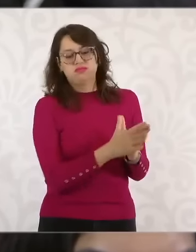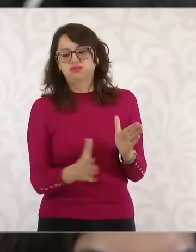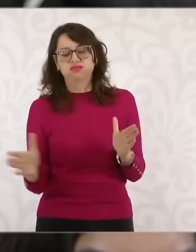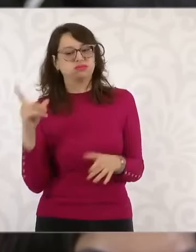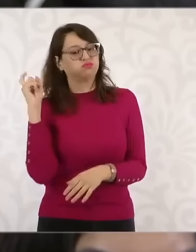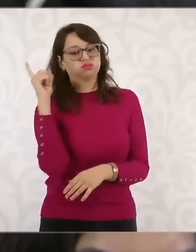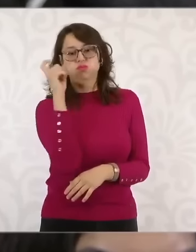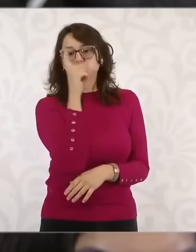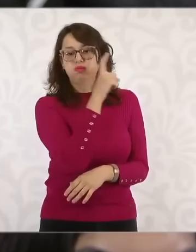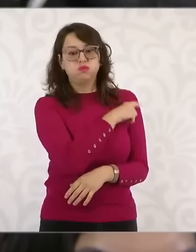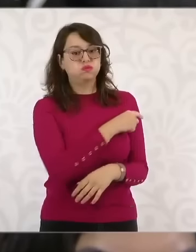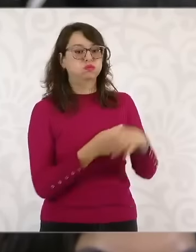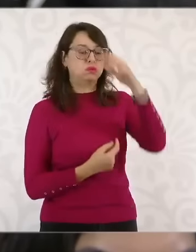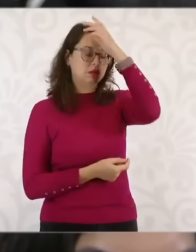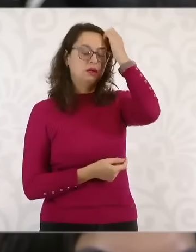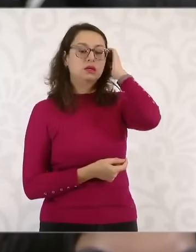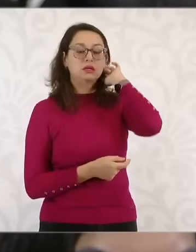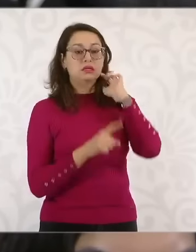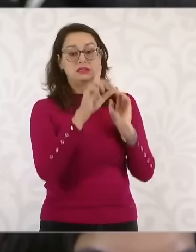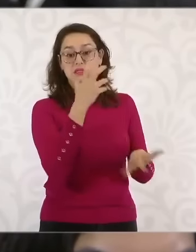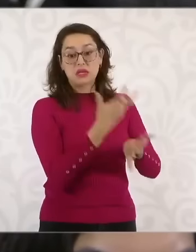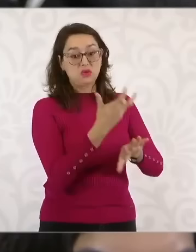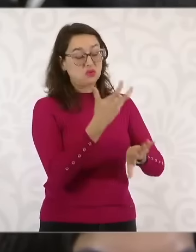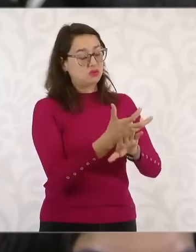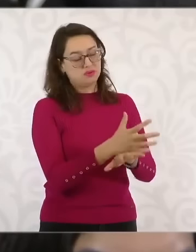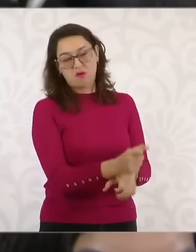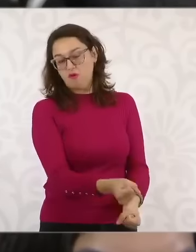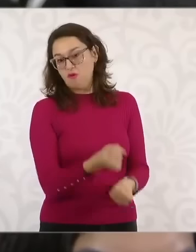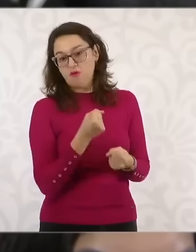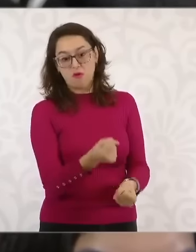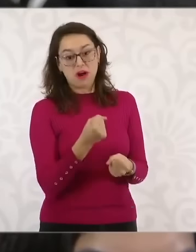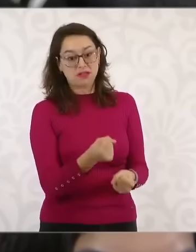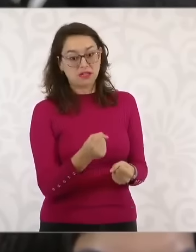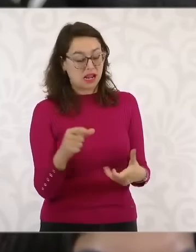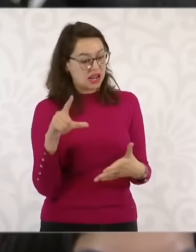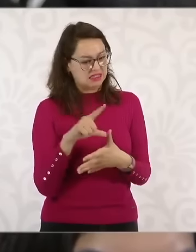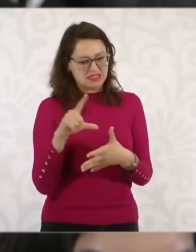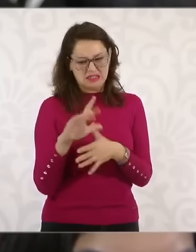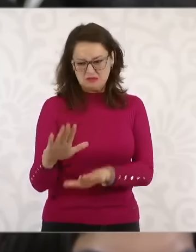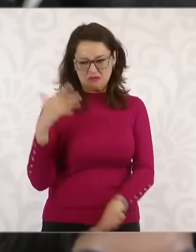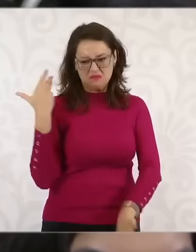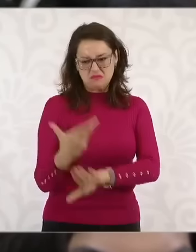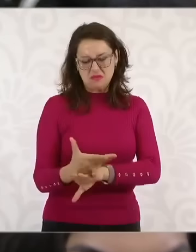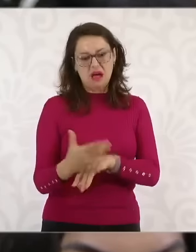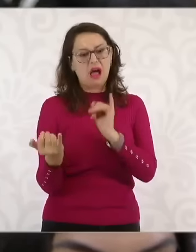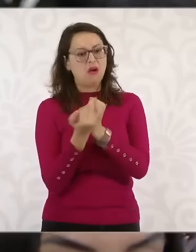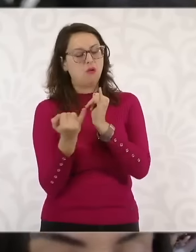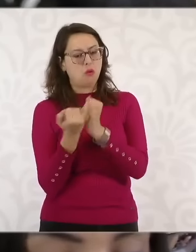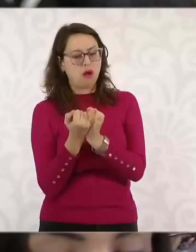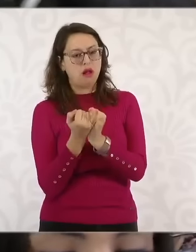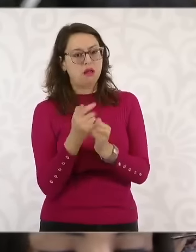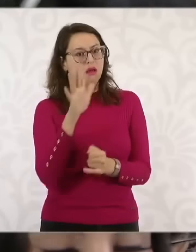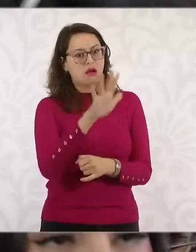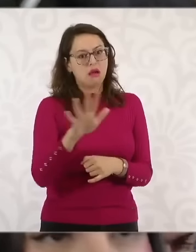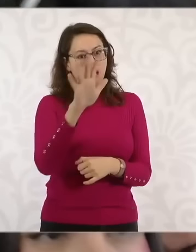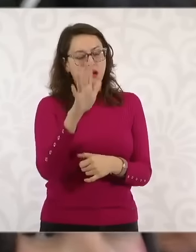y los amagos sobre todo del gobierno estadounidense, no solo a la región latinoamericana, sino también a